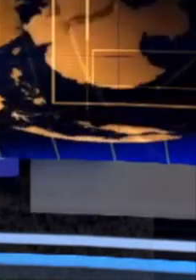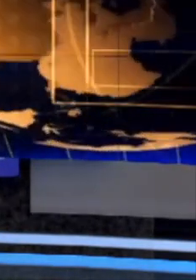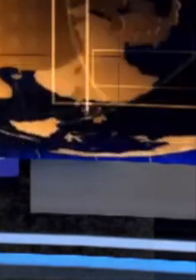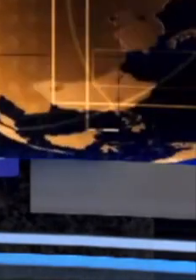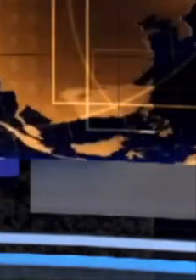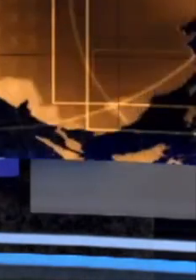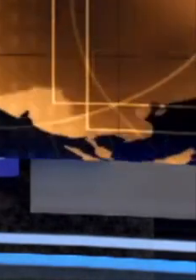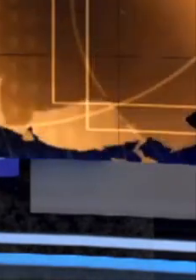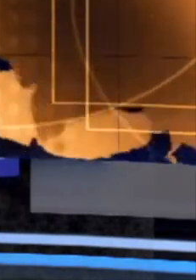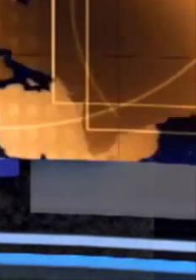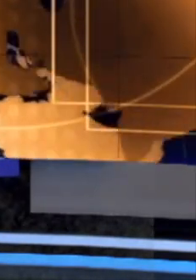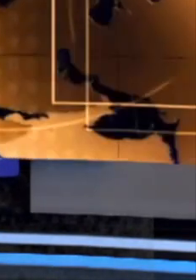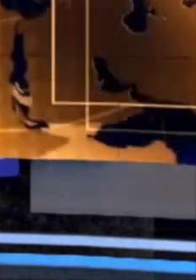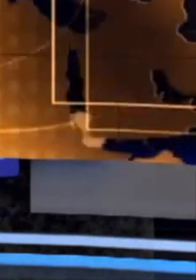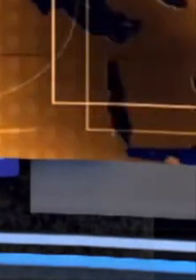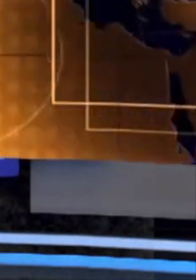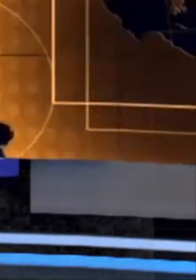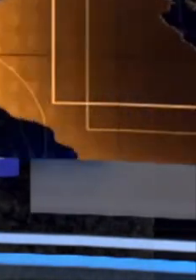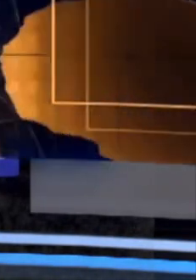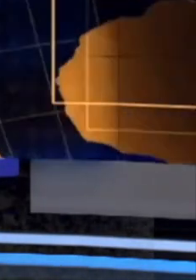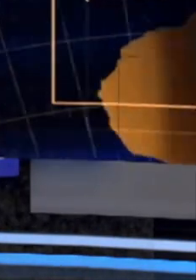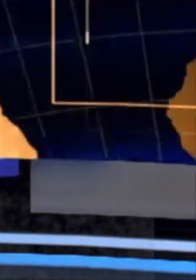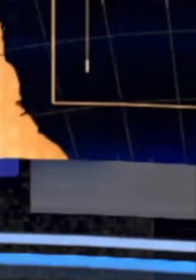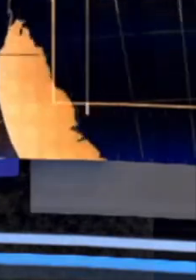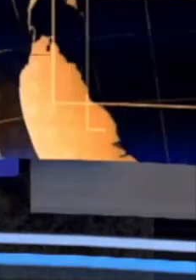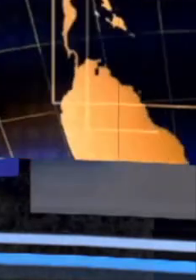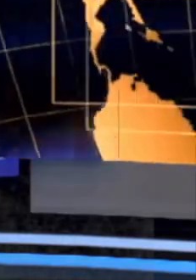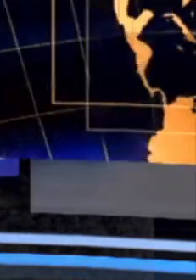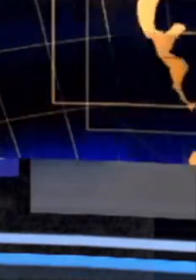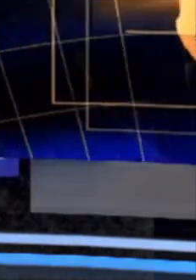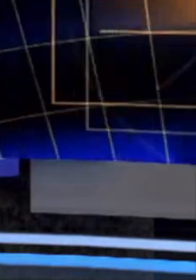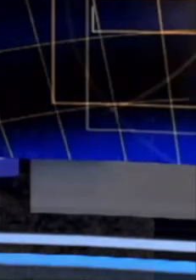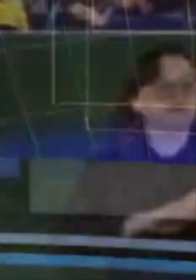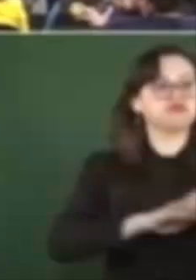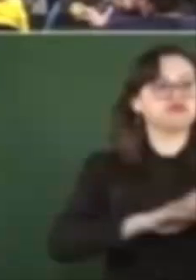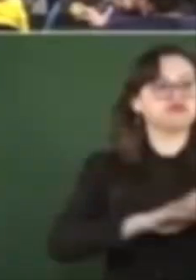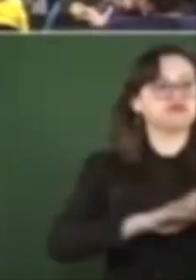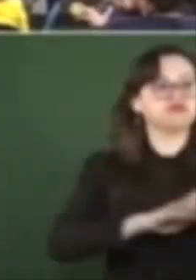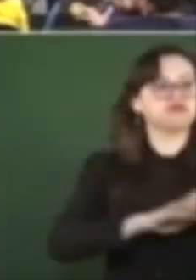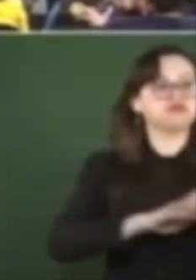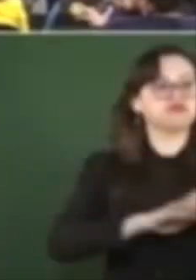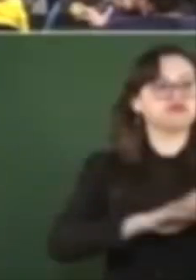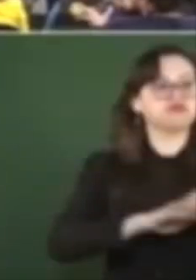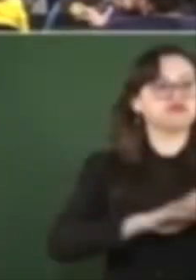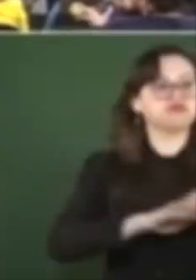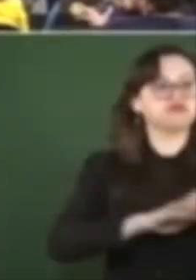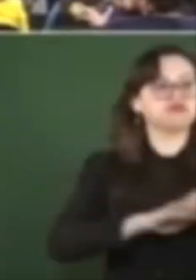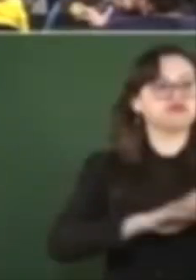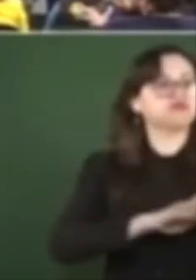a los demócratas para hacer que se pongan tajantes ante los republicanos.